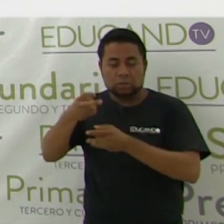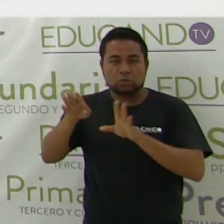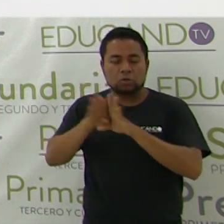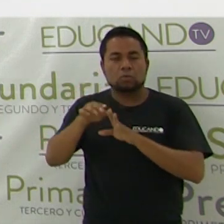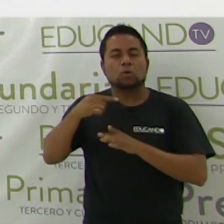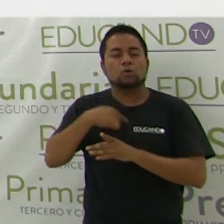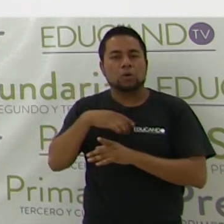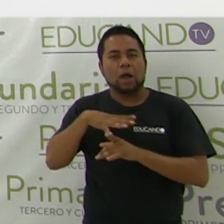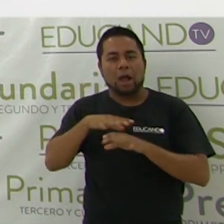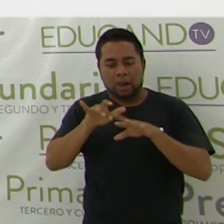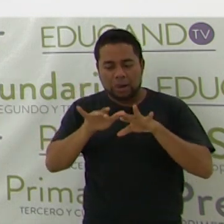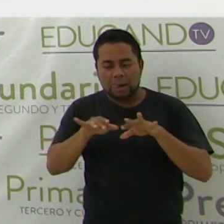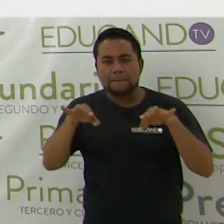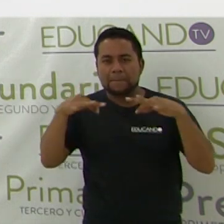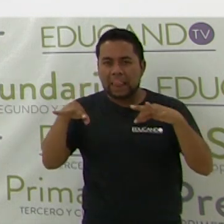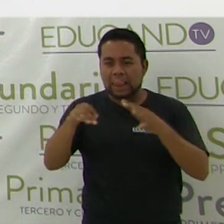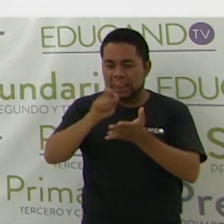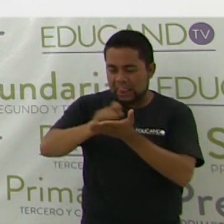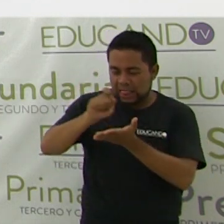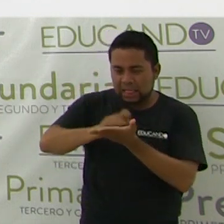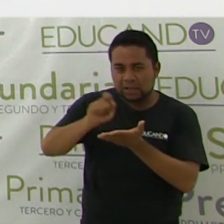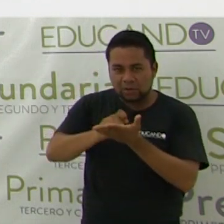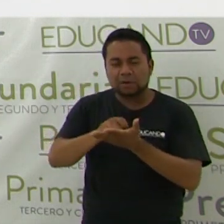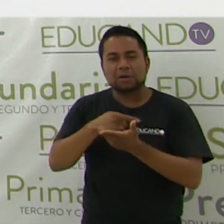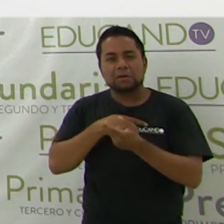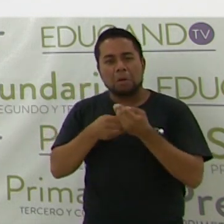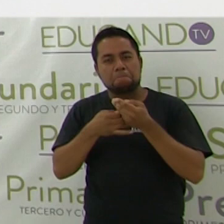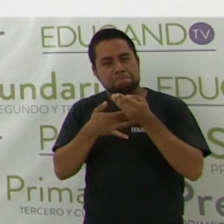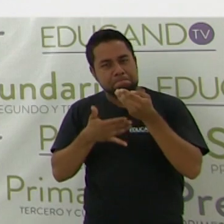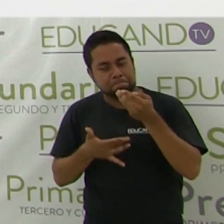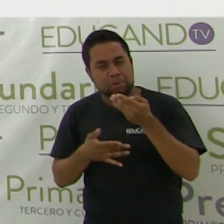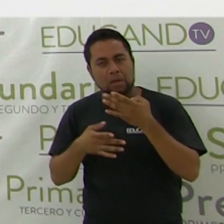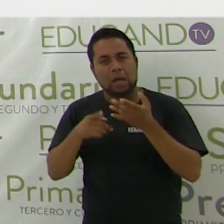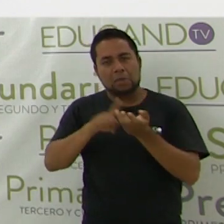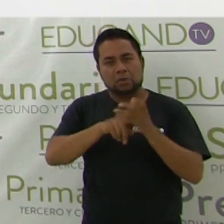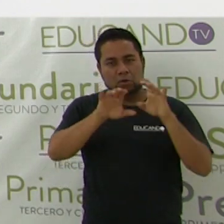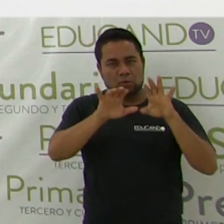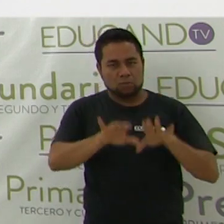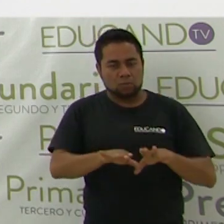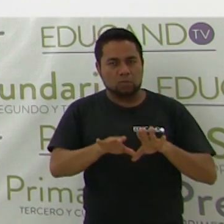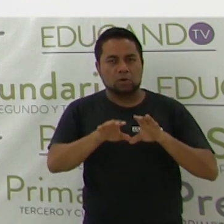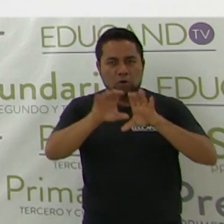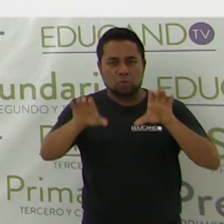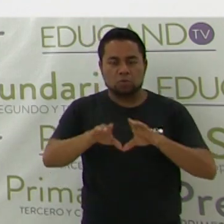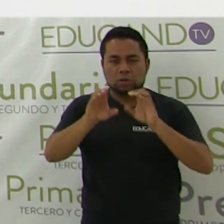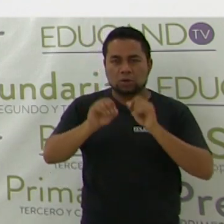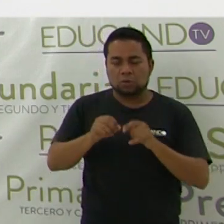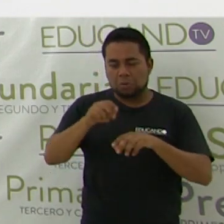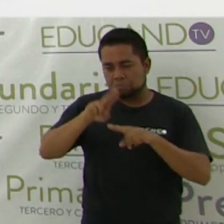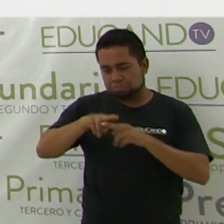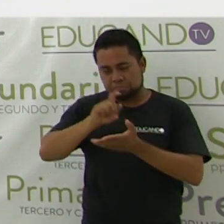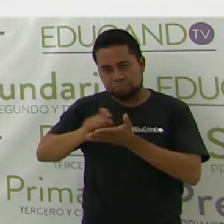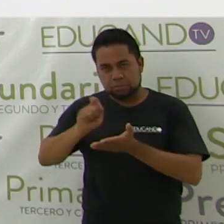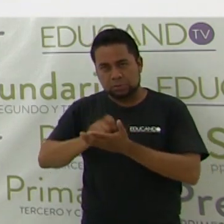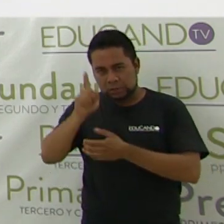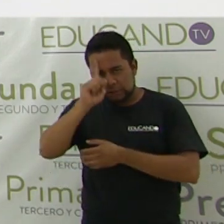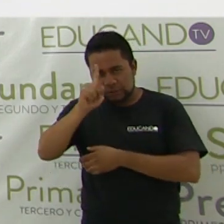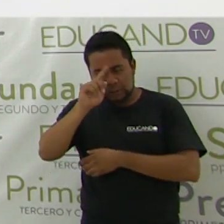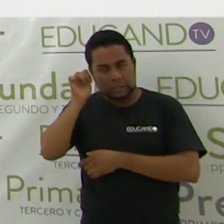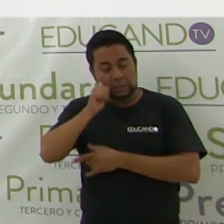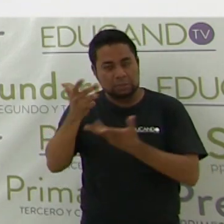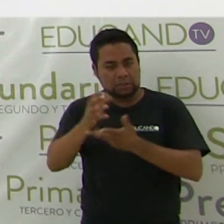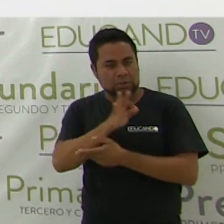me enfrento al papel, a la hoja en blanco, ya sea en la computadora o la que esté enfrente a mí. Les aconsejo que hagan